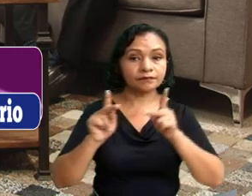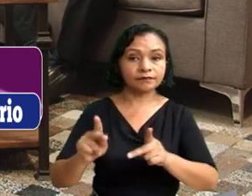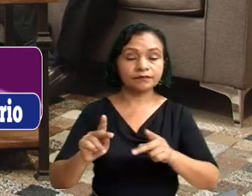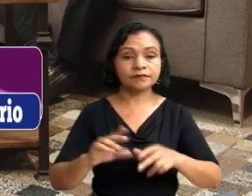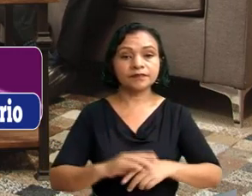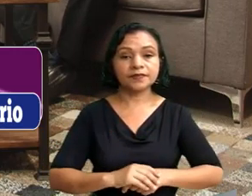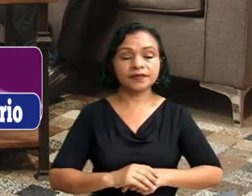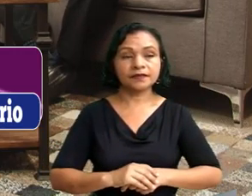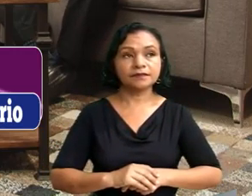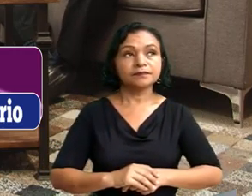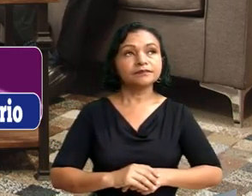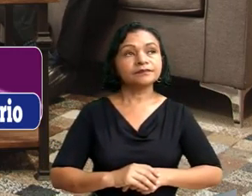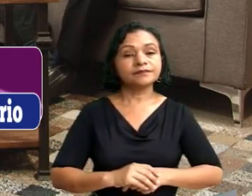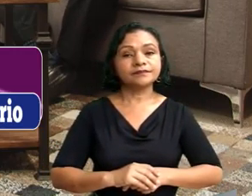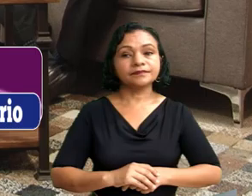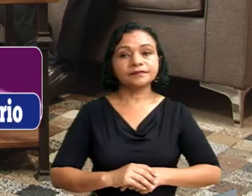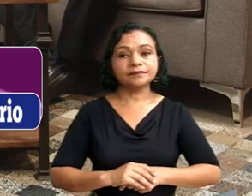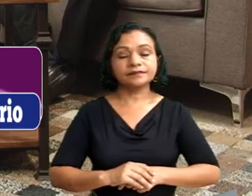de expertos